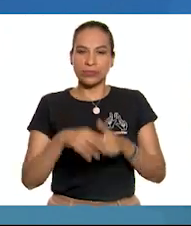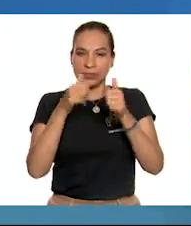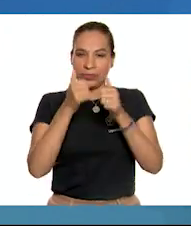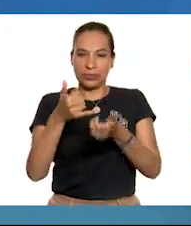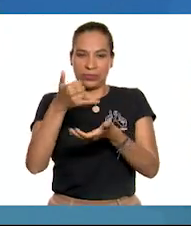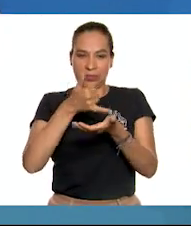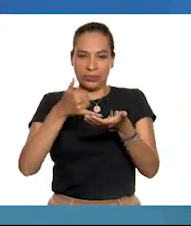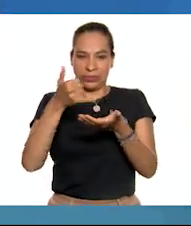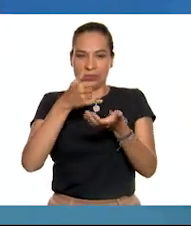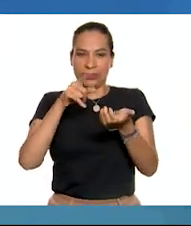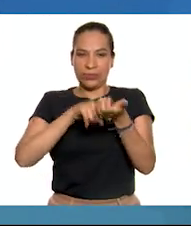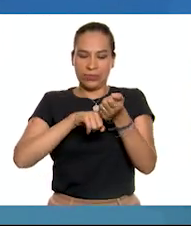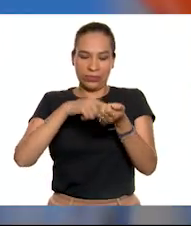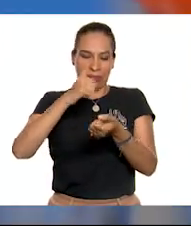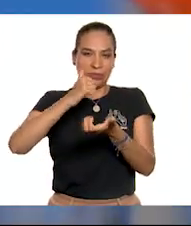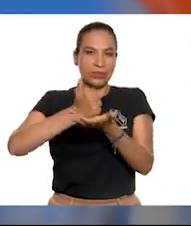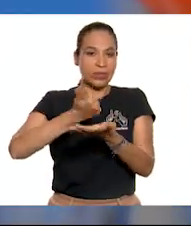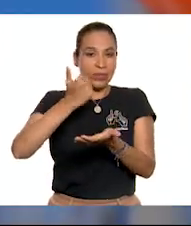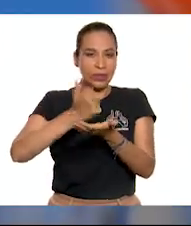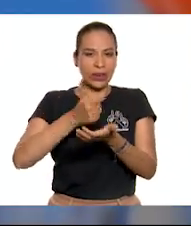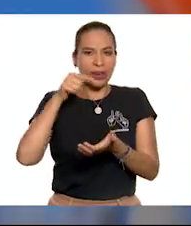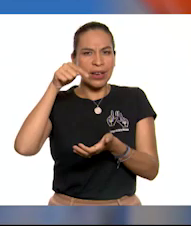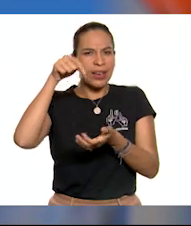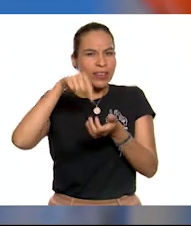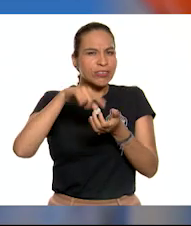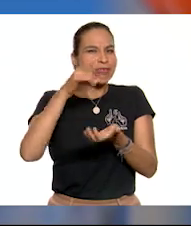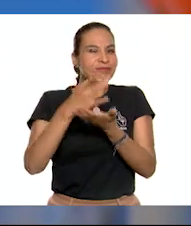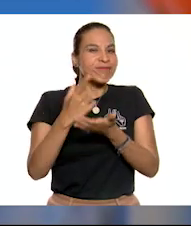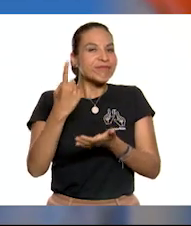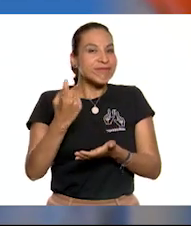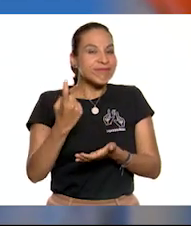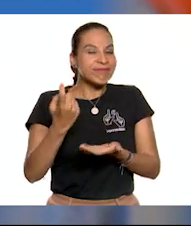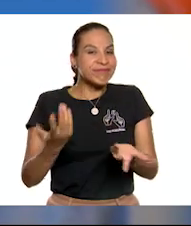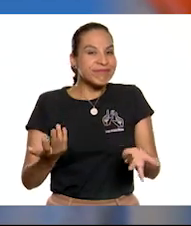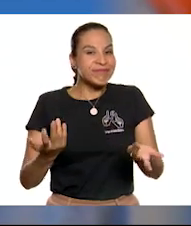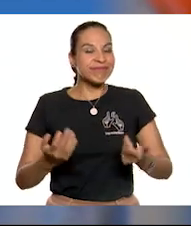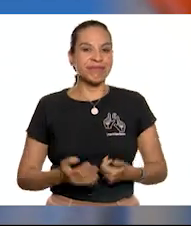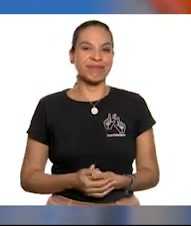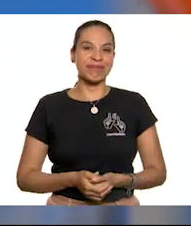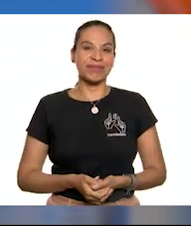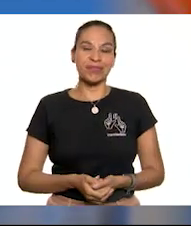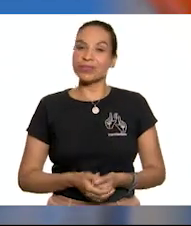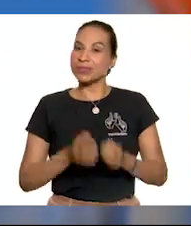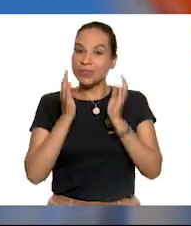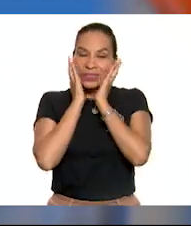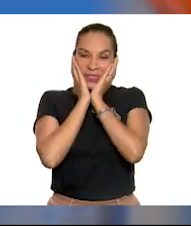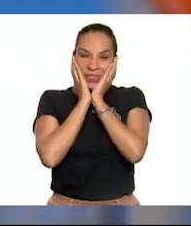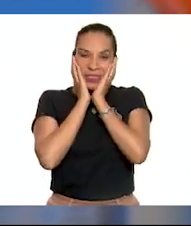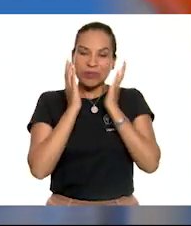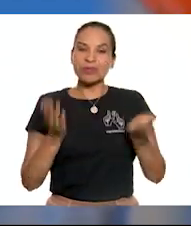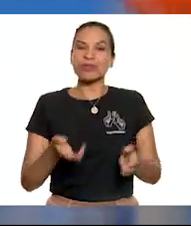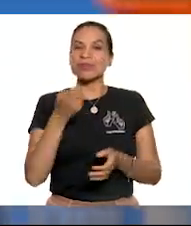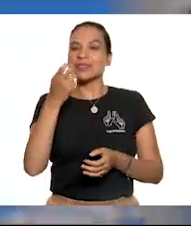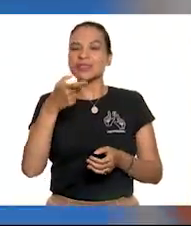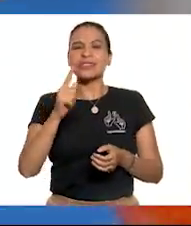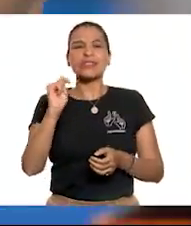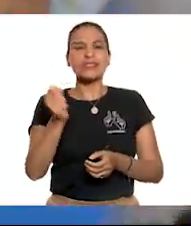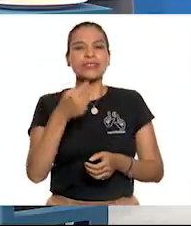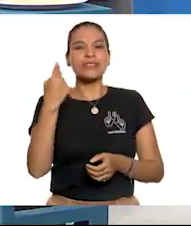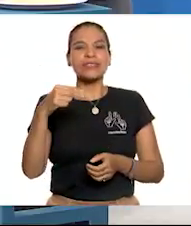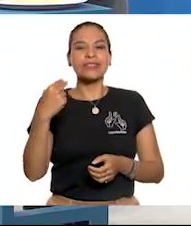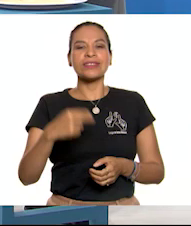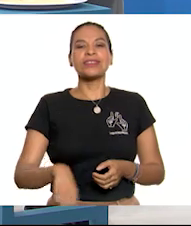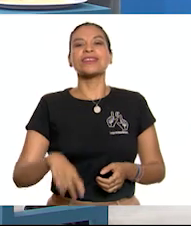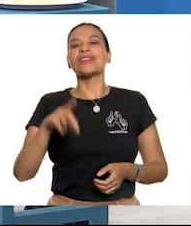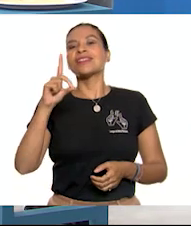el aceite dentro de la botella y lo que cayó solamente fue el agua. A esta técnica se